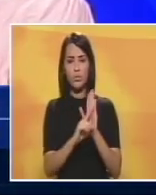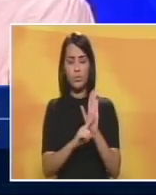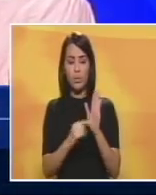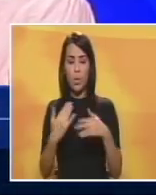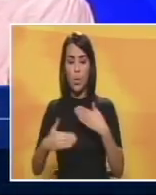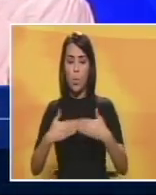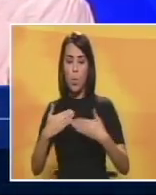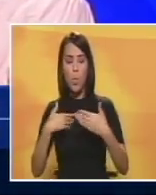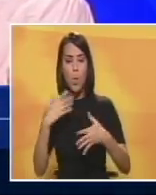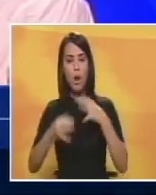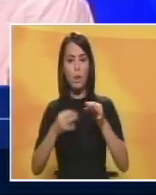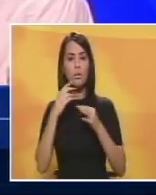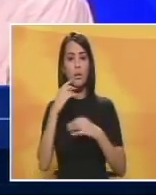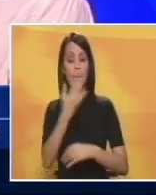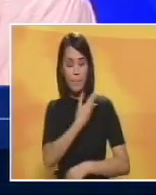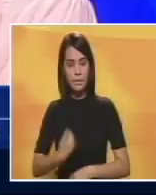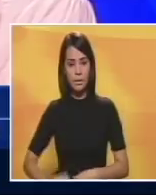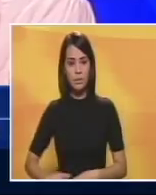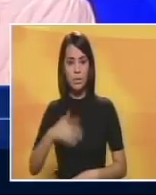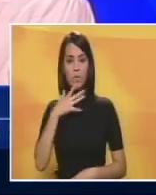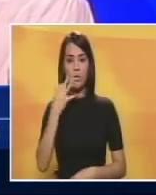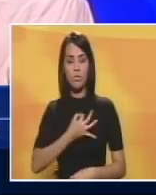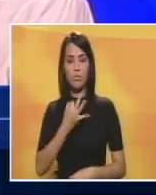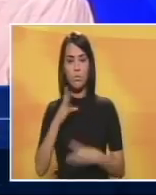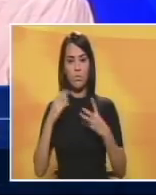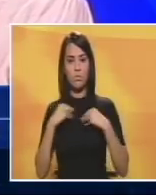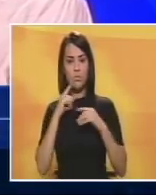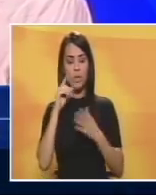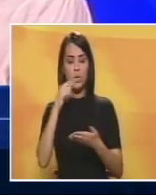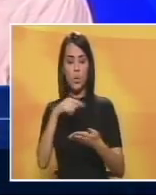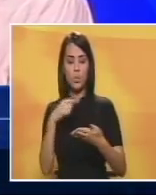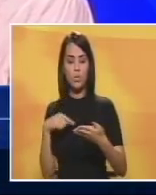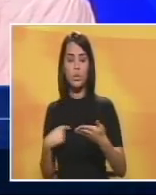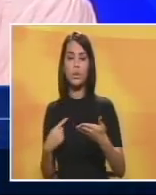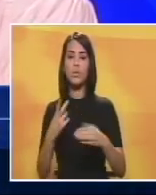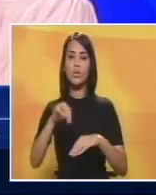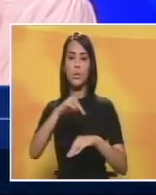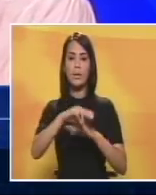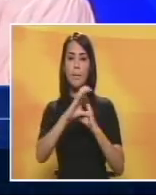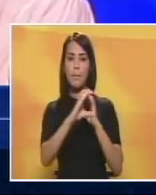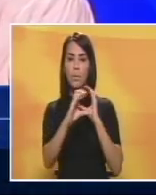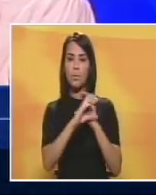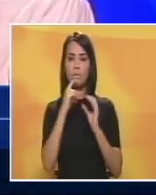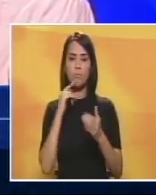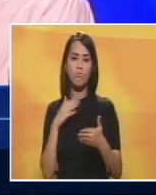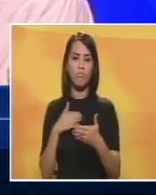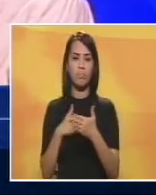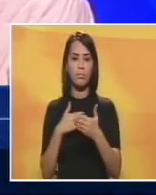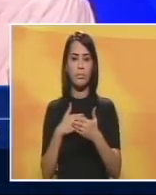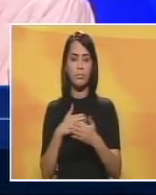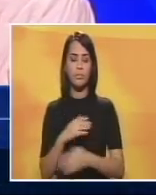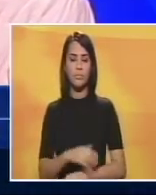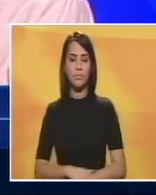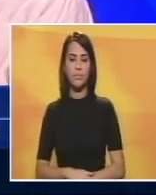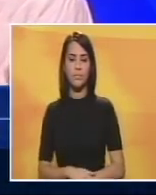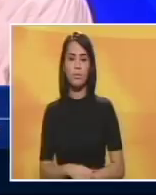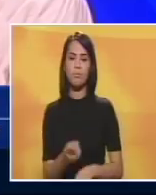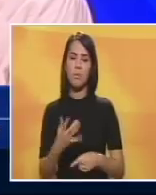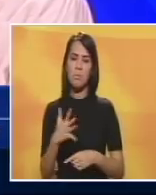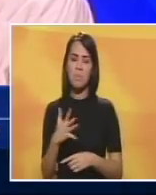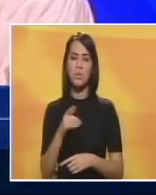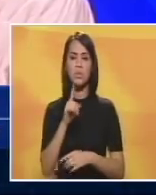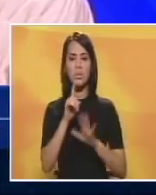el Ejecutivo son acertadas y afirmó que con el Censo Nacional de Transporte se detendrá la pérdida de al menos